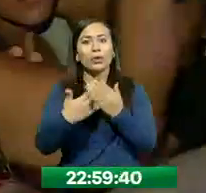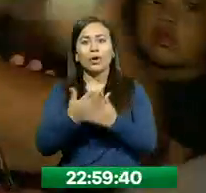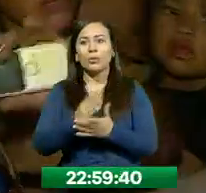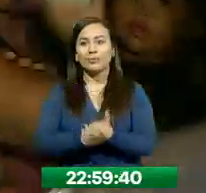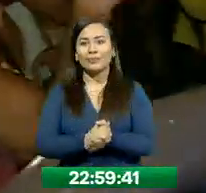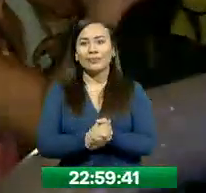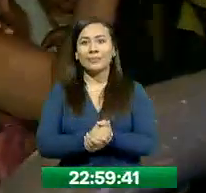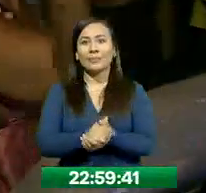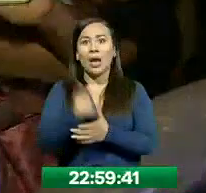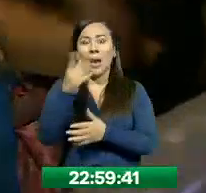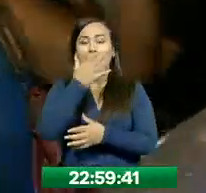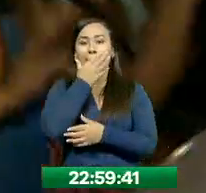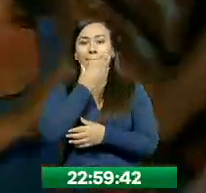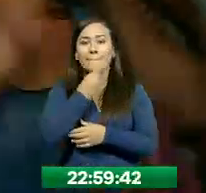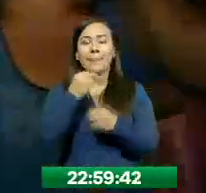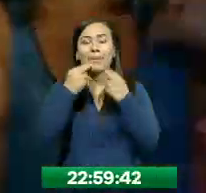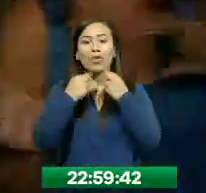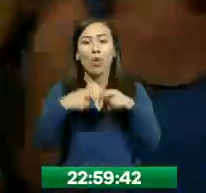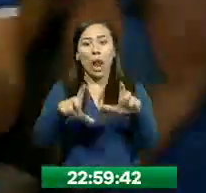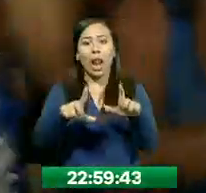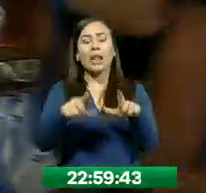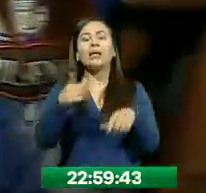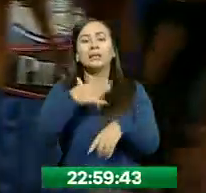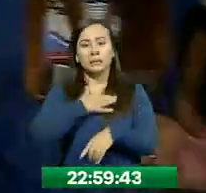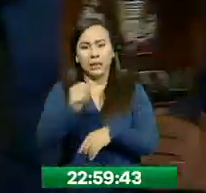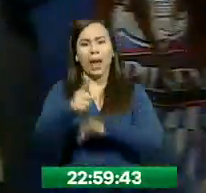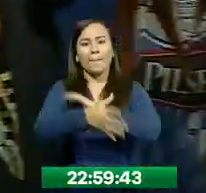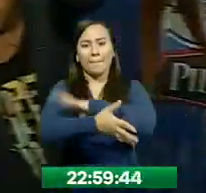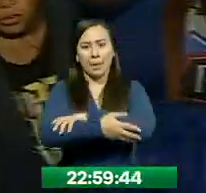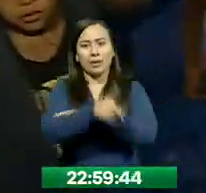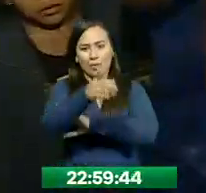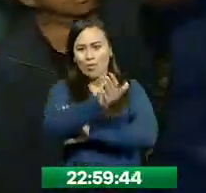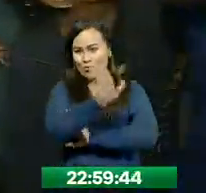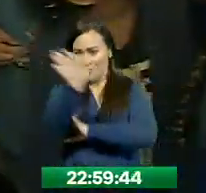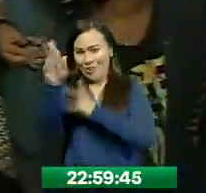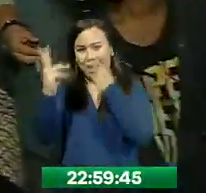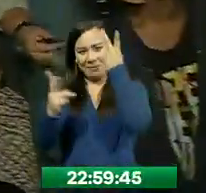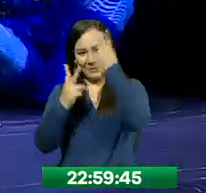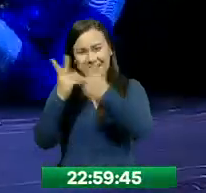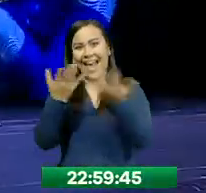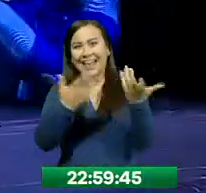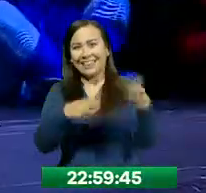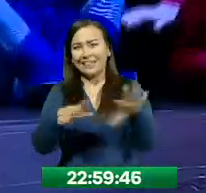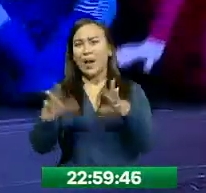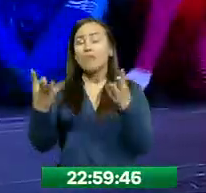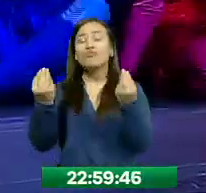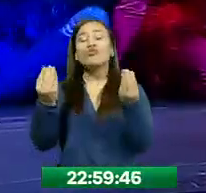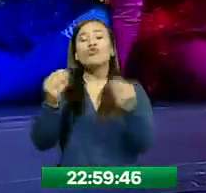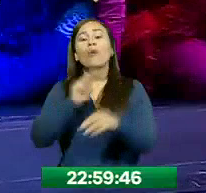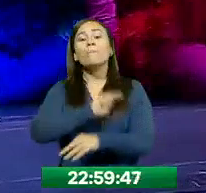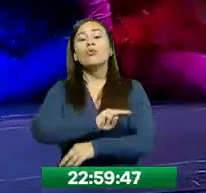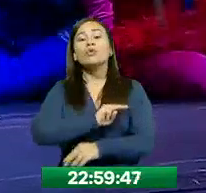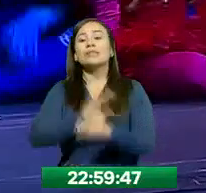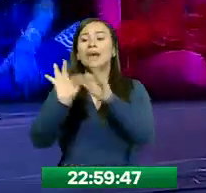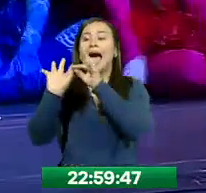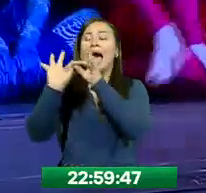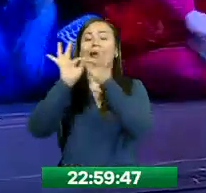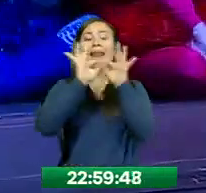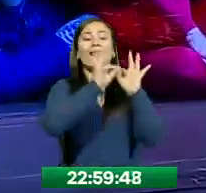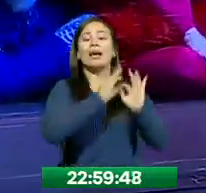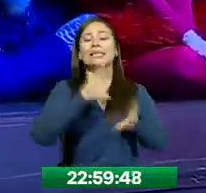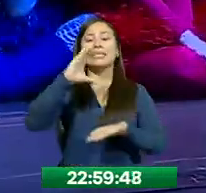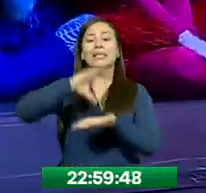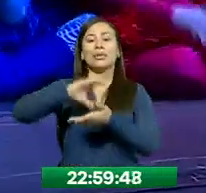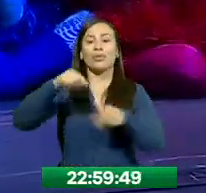Así que Papá Noel también está en el malecón y lo puede visitar en ese y un sinnúmero de actividades que realiza el municipio en el centro de la